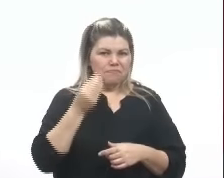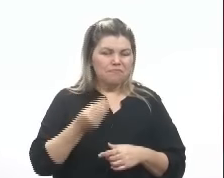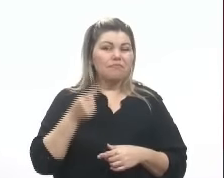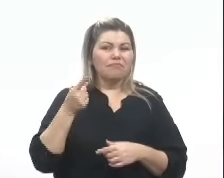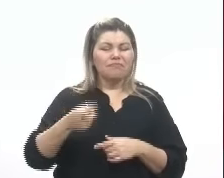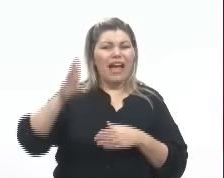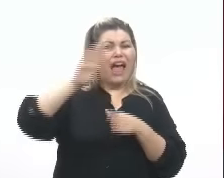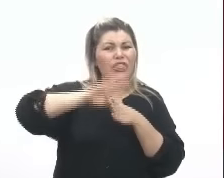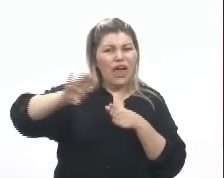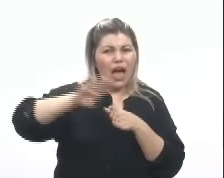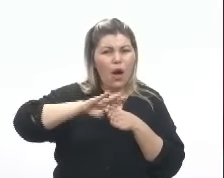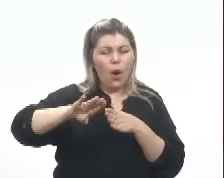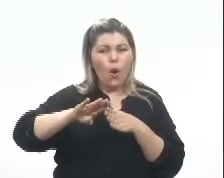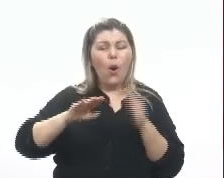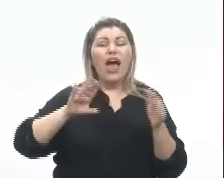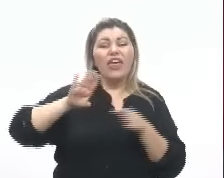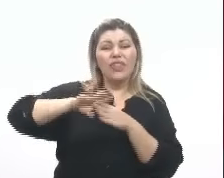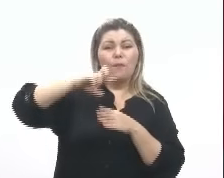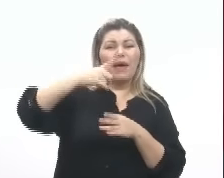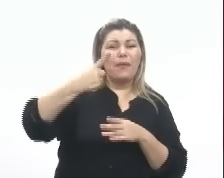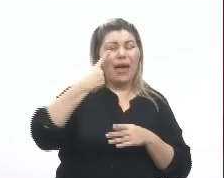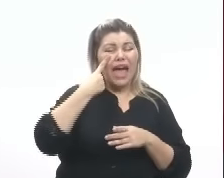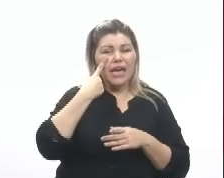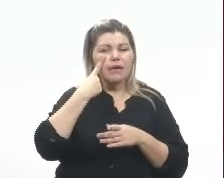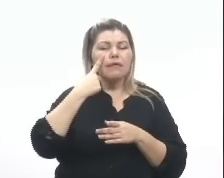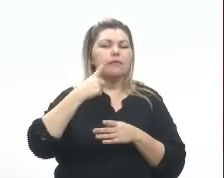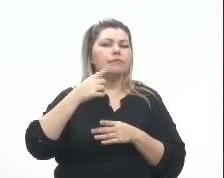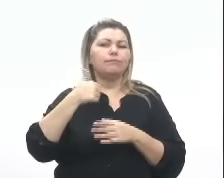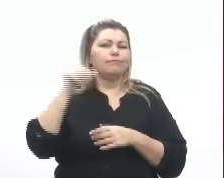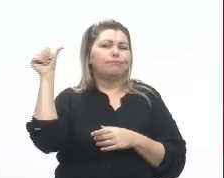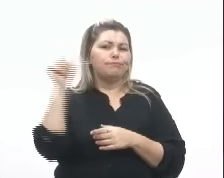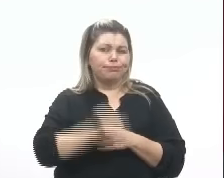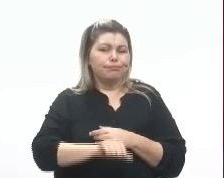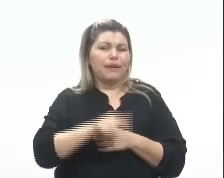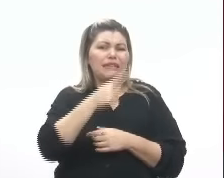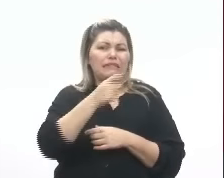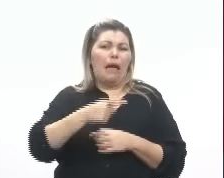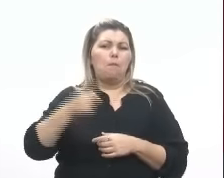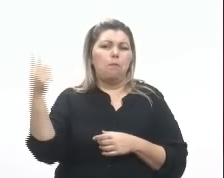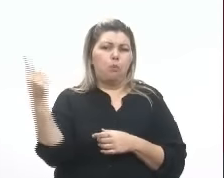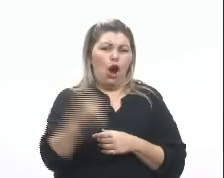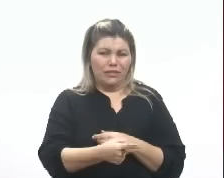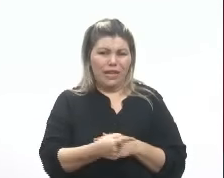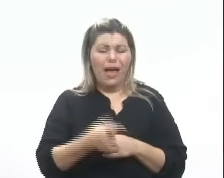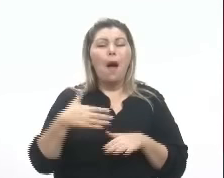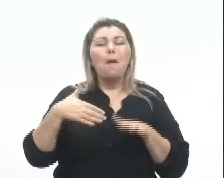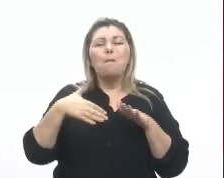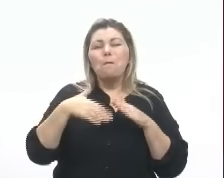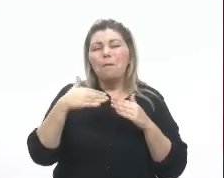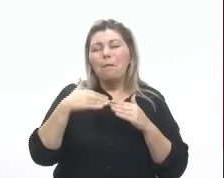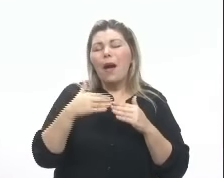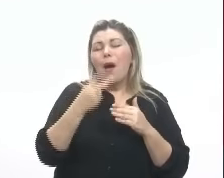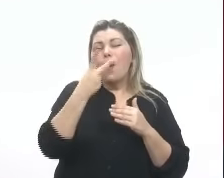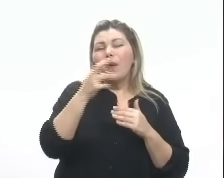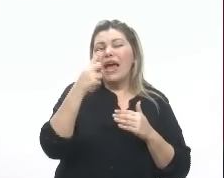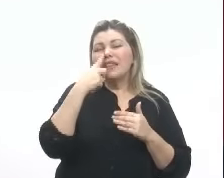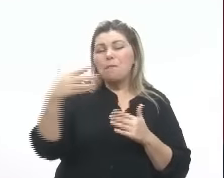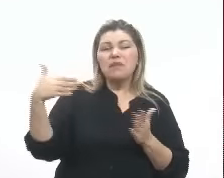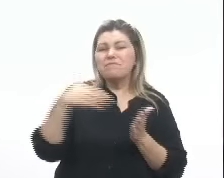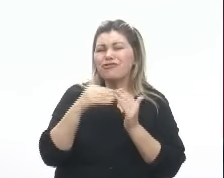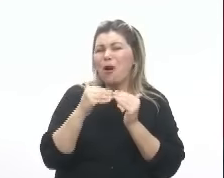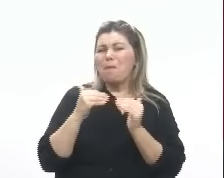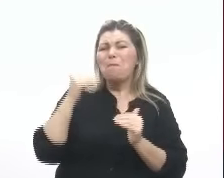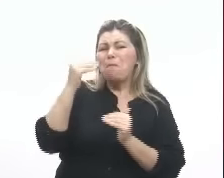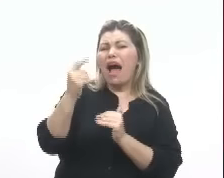Deuda, relación deuda-PBI, 100% del gobierno de Macri. Más de 20 mil millones